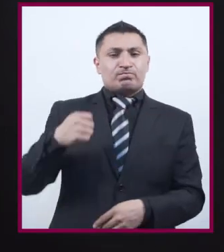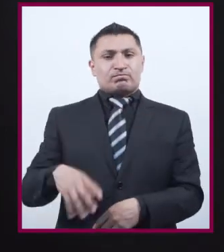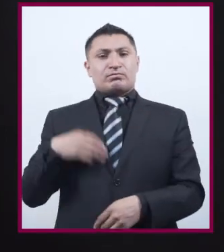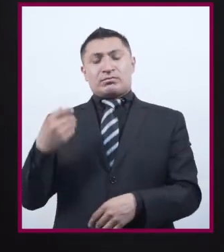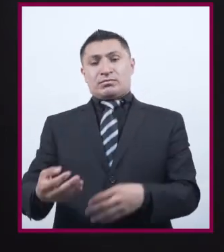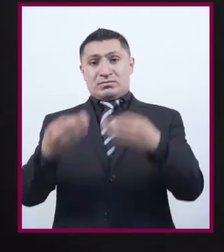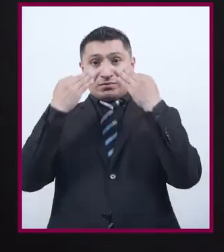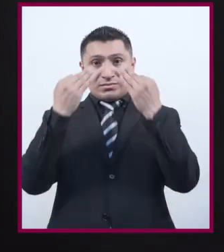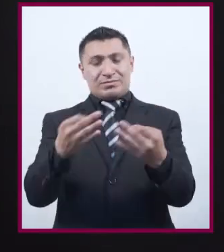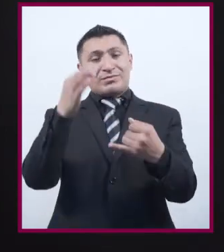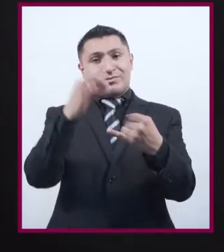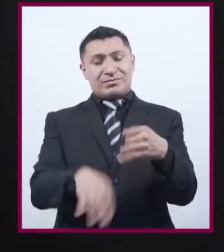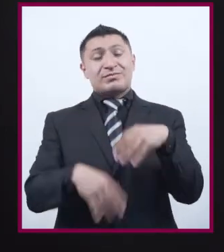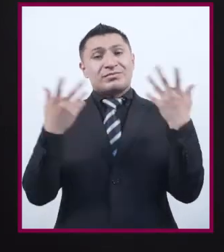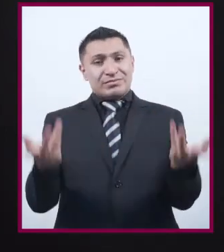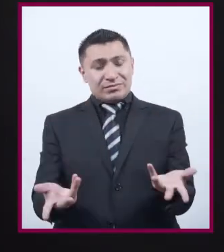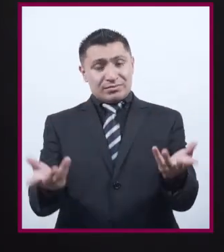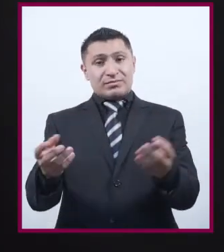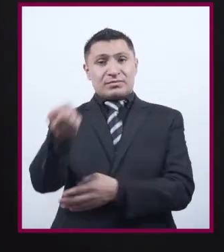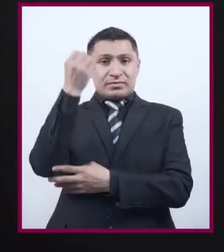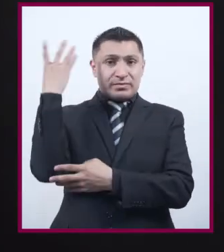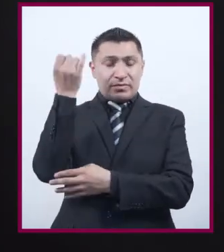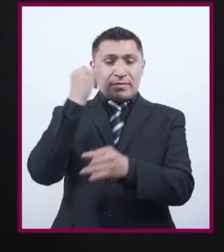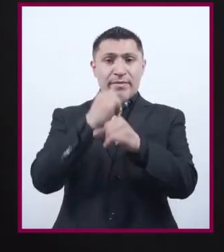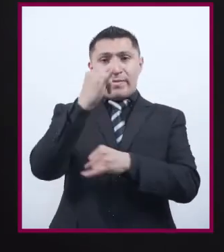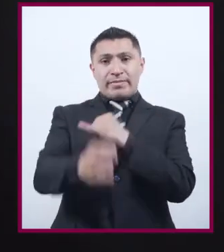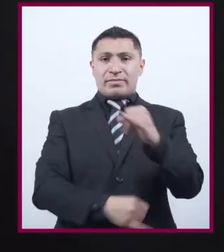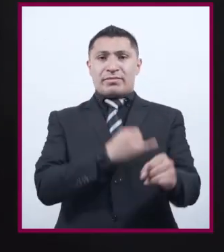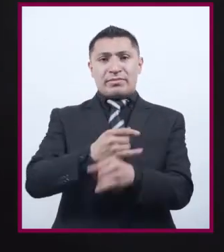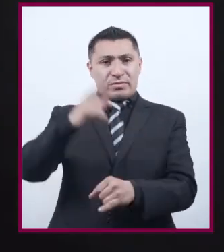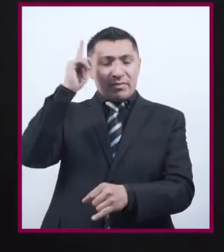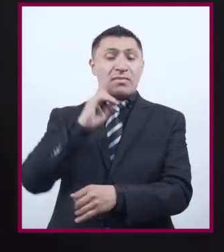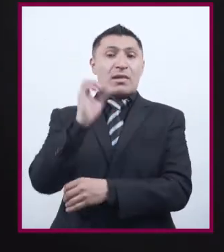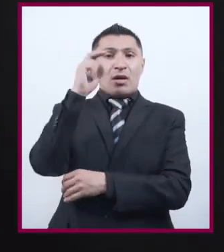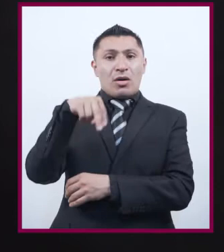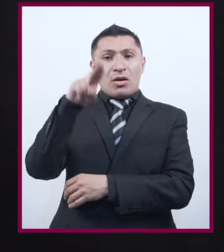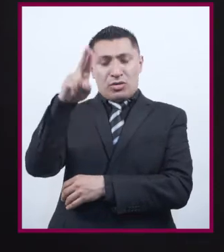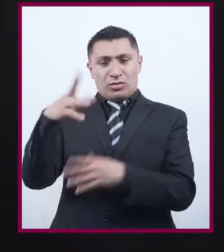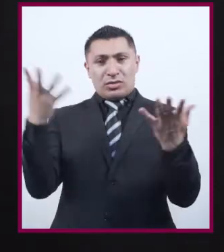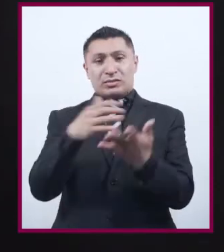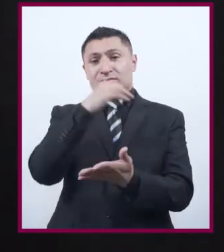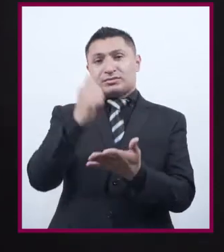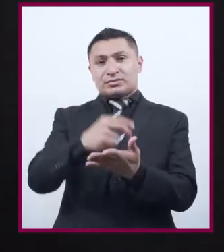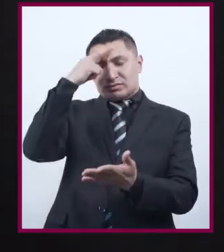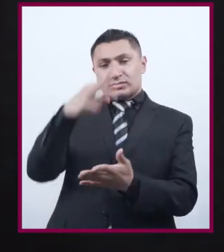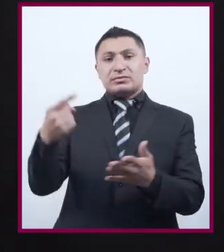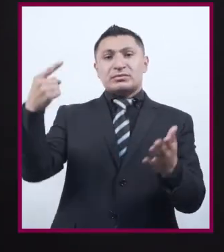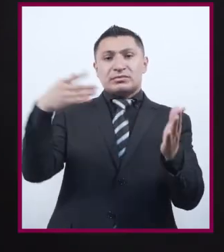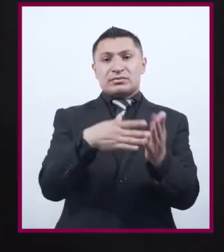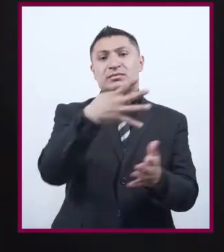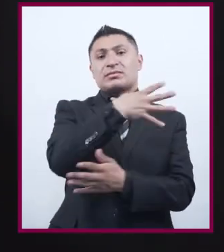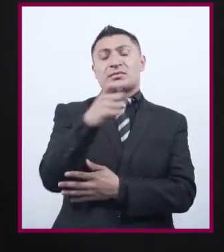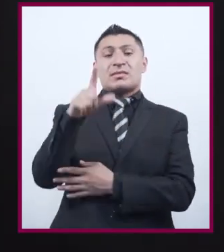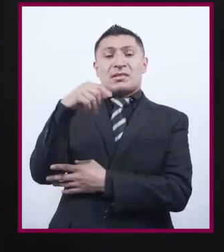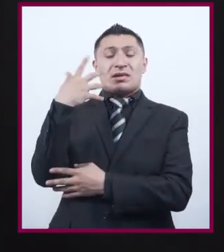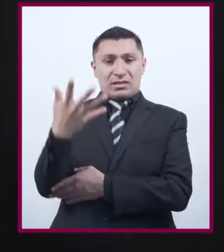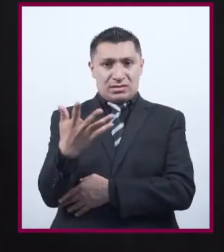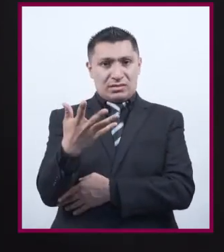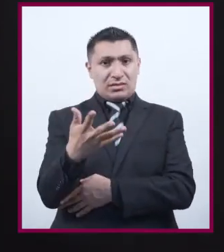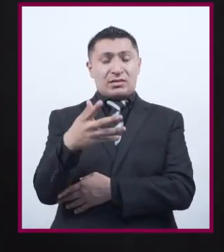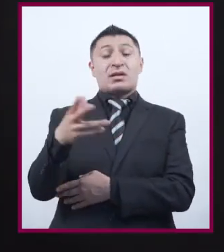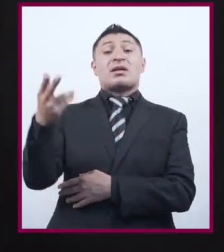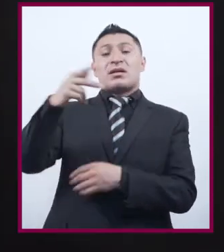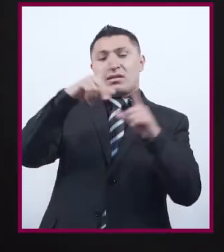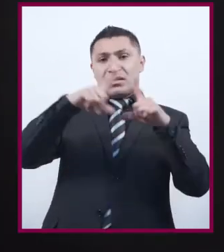esto último es que en la Conferencia Internacional de la Mujer de la ONU, celebrada en la Ciudad de México en 1975, nuestro país